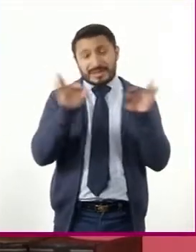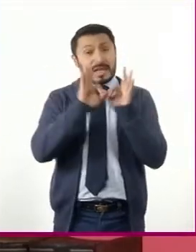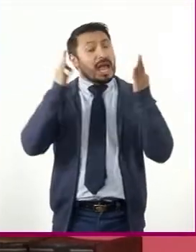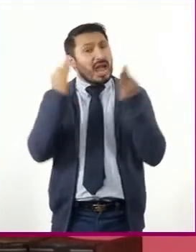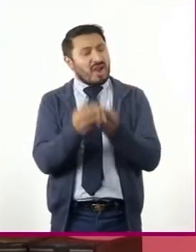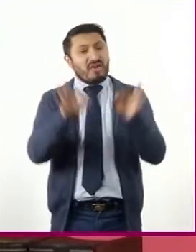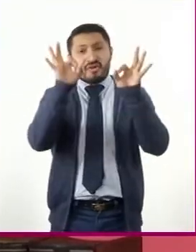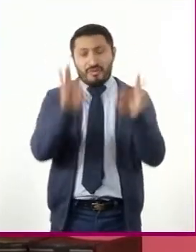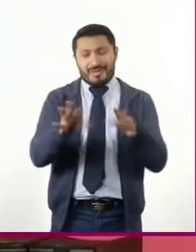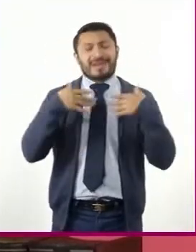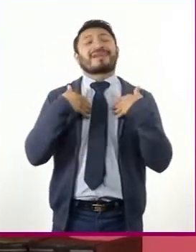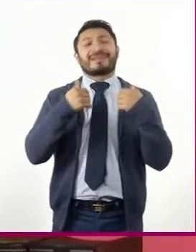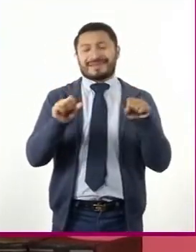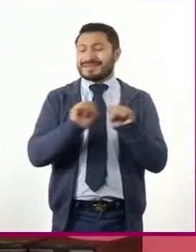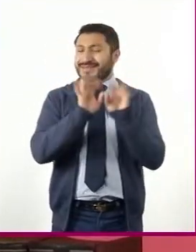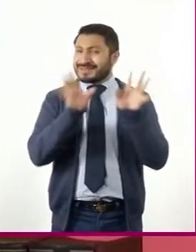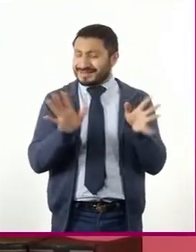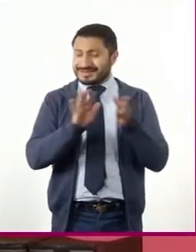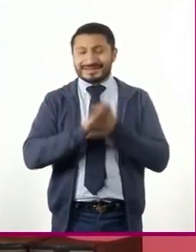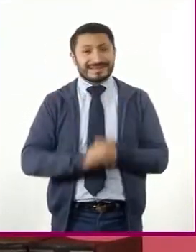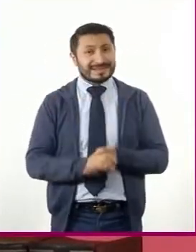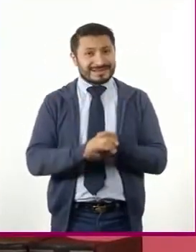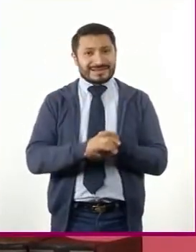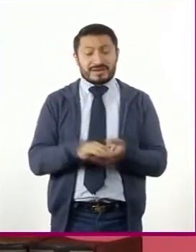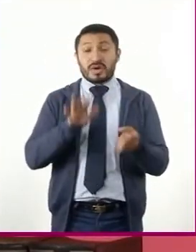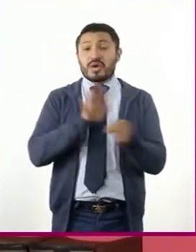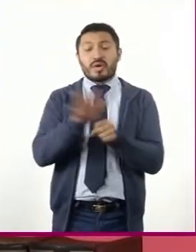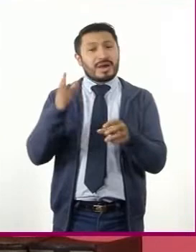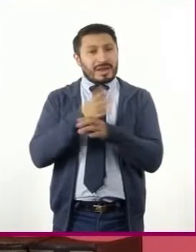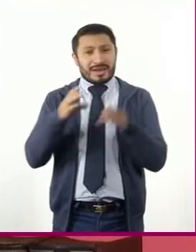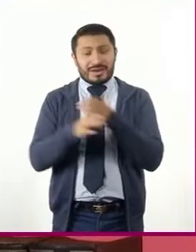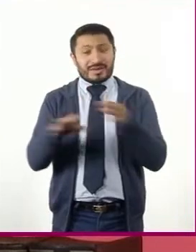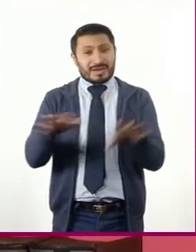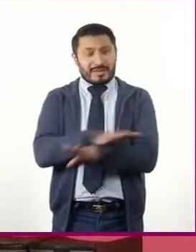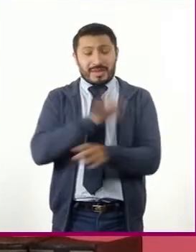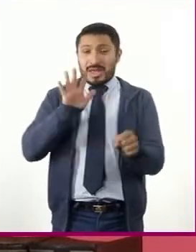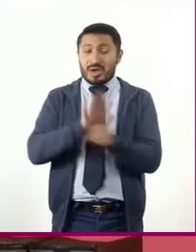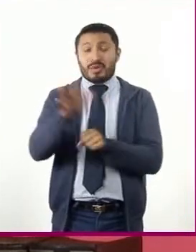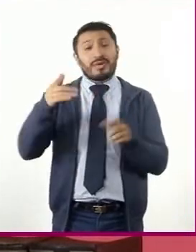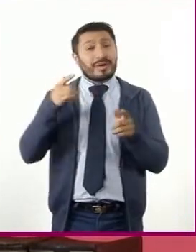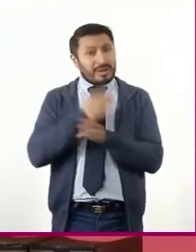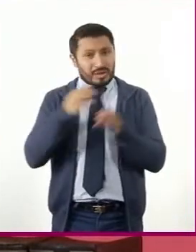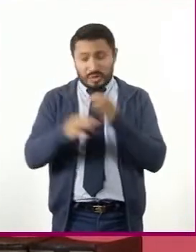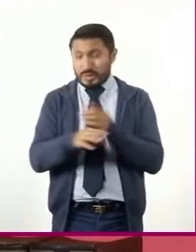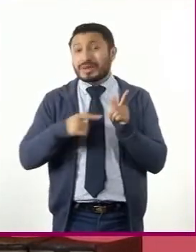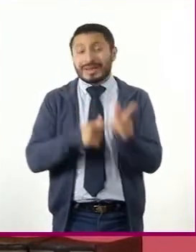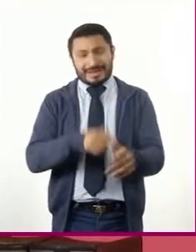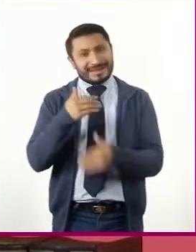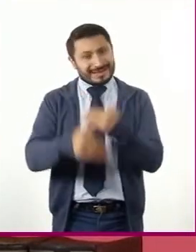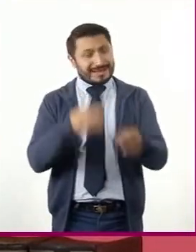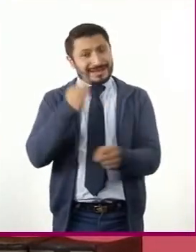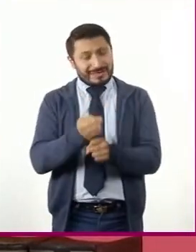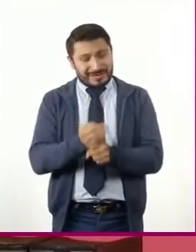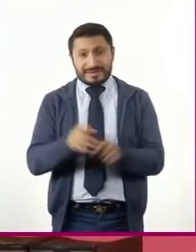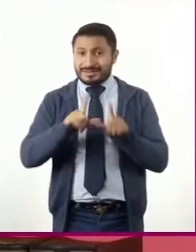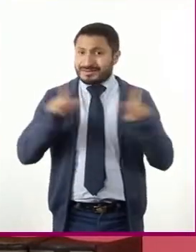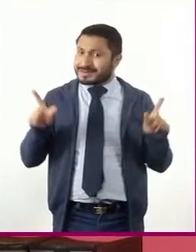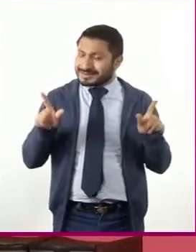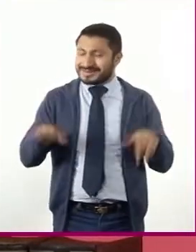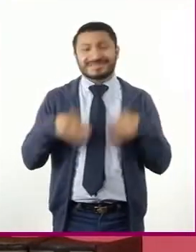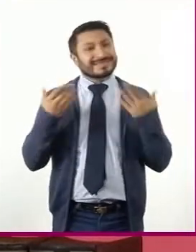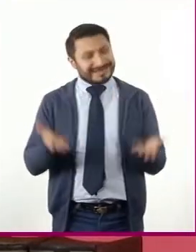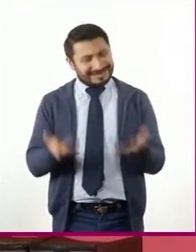manera que podamos entender claramente qué cambió y qué permanece hasta hoy. ¿Listas y listos? Muy